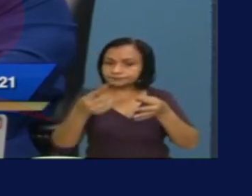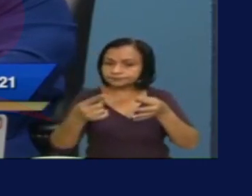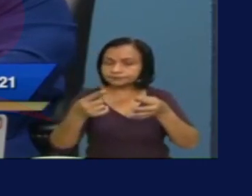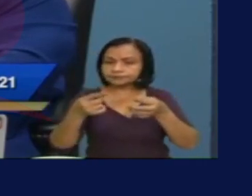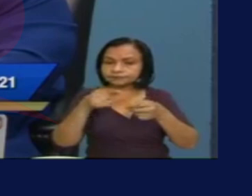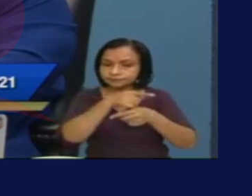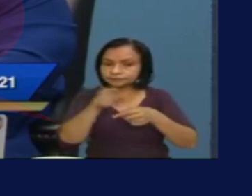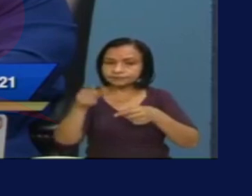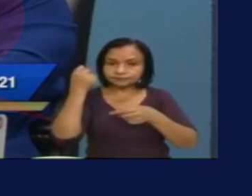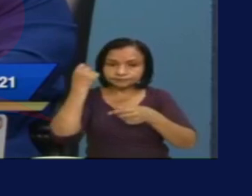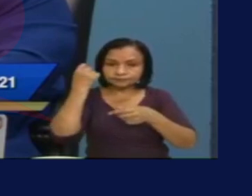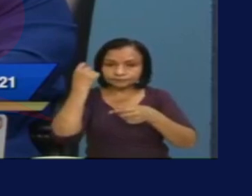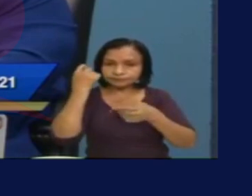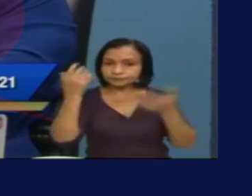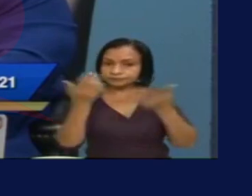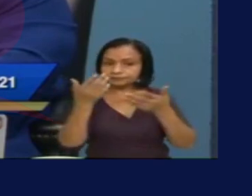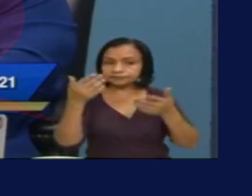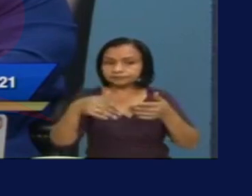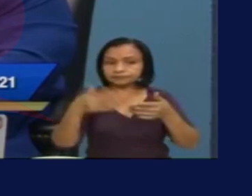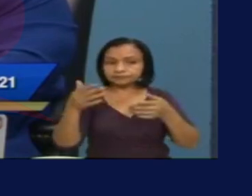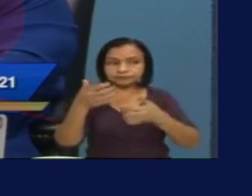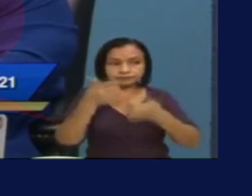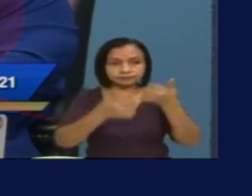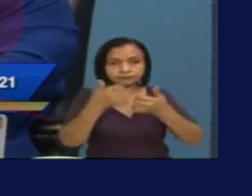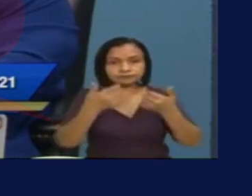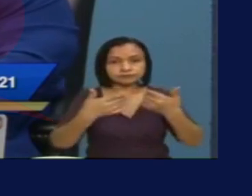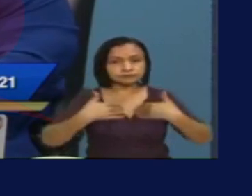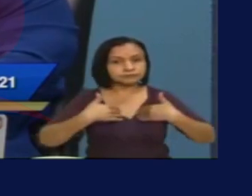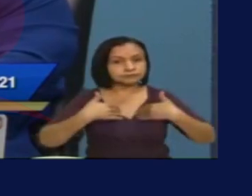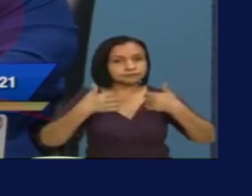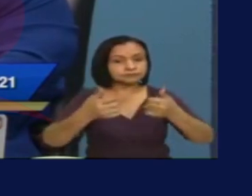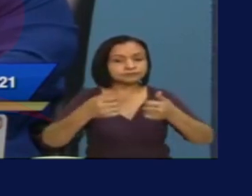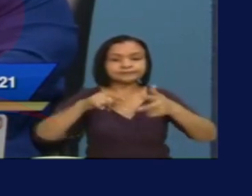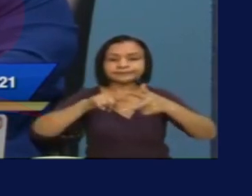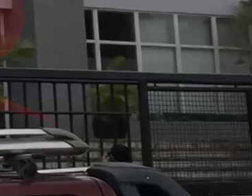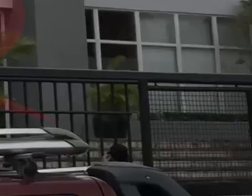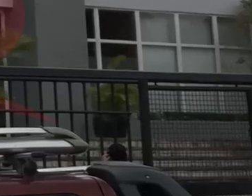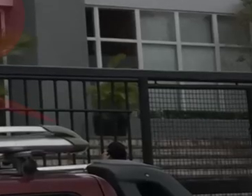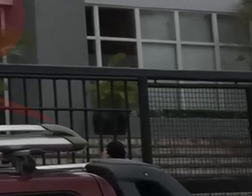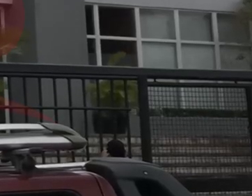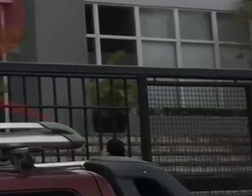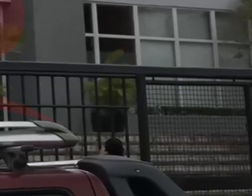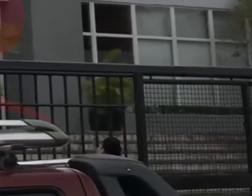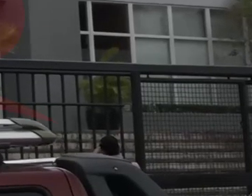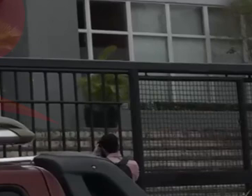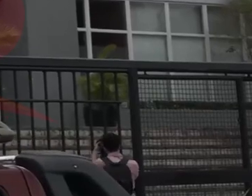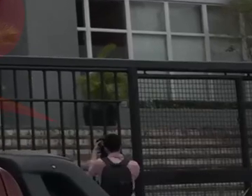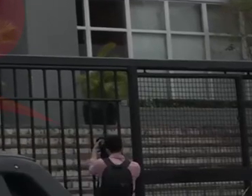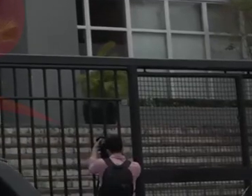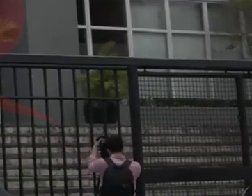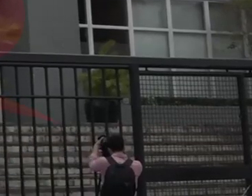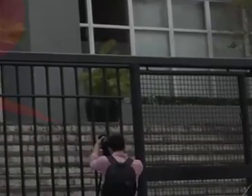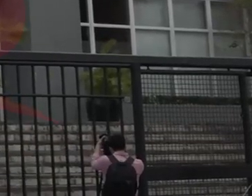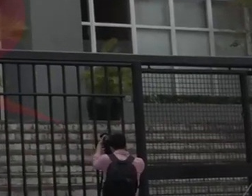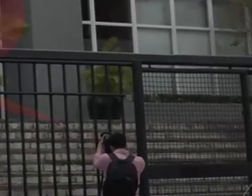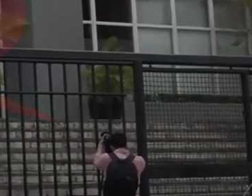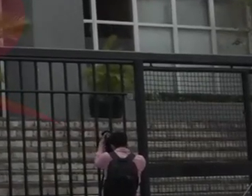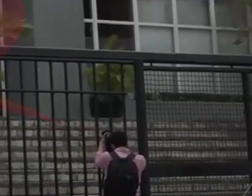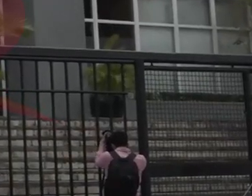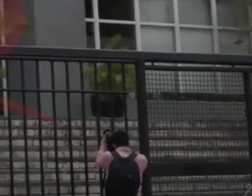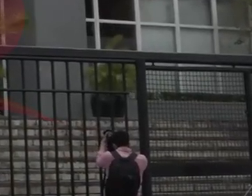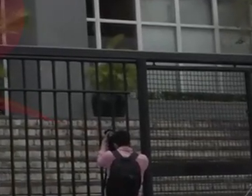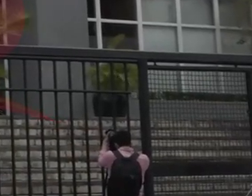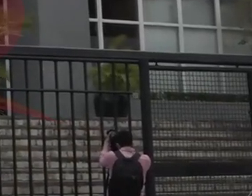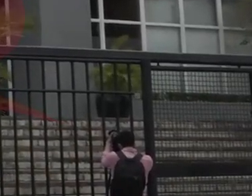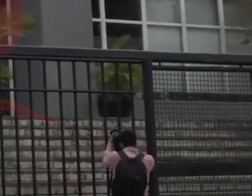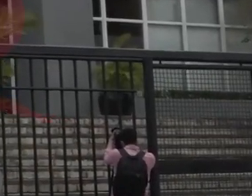comprensión de la situación como está, porque el inicio de la campaña tenía que ser regulada a través